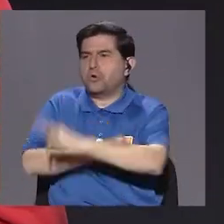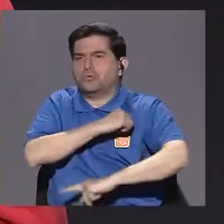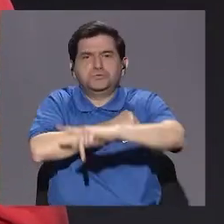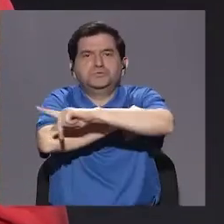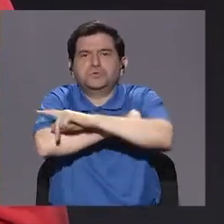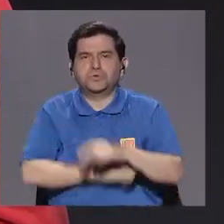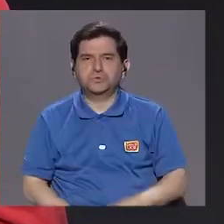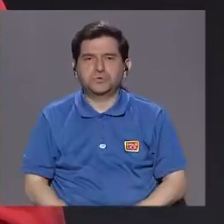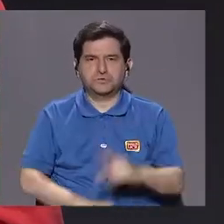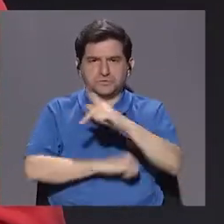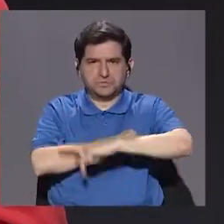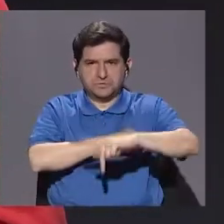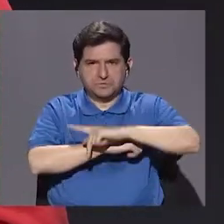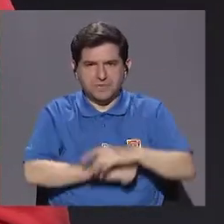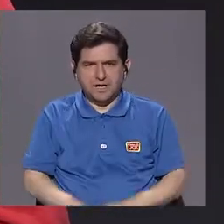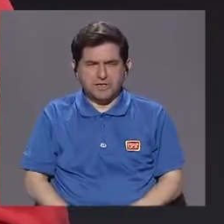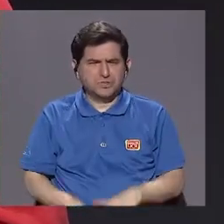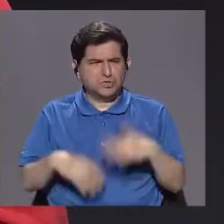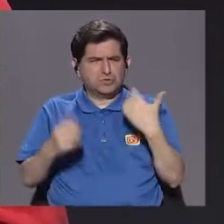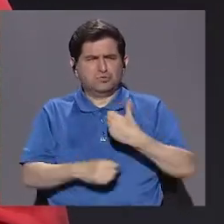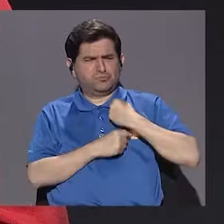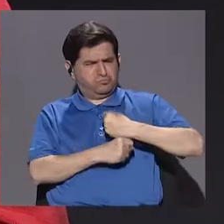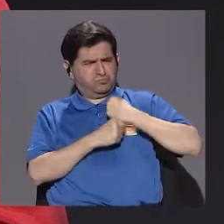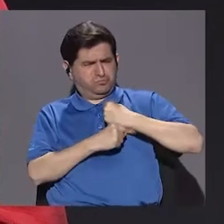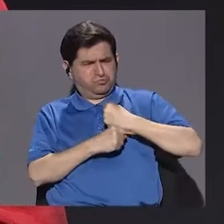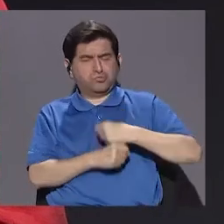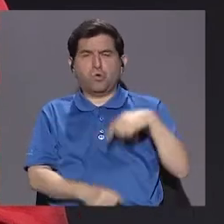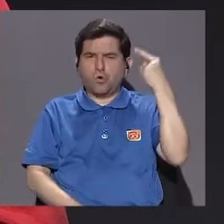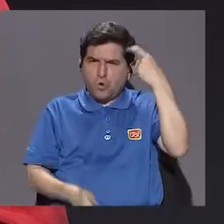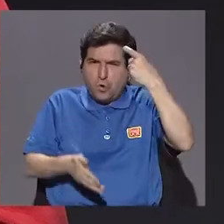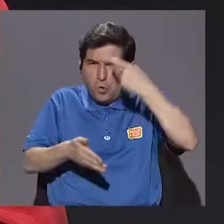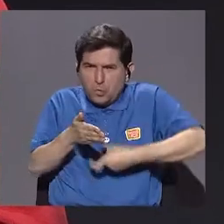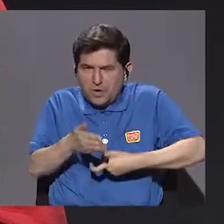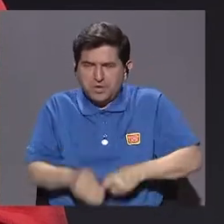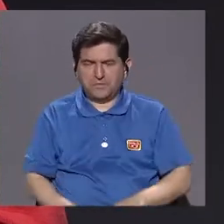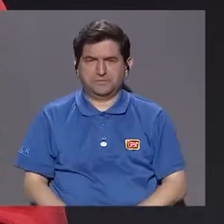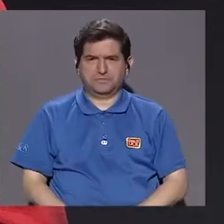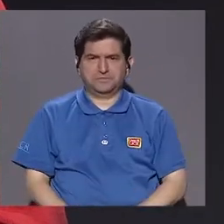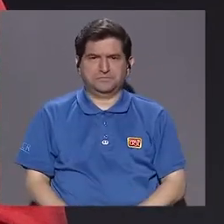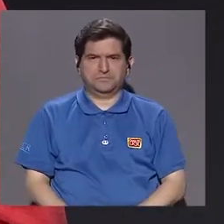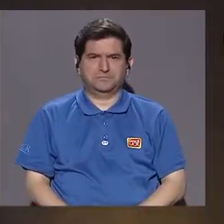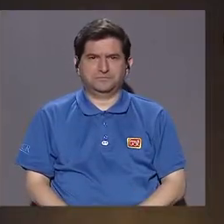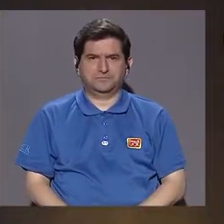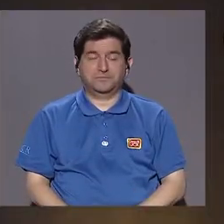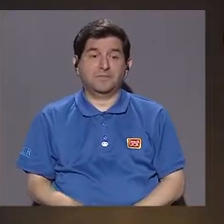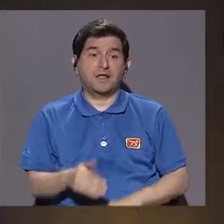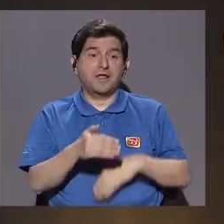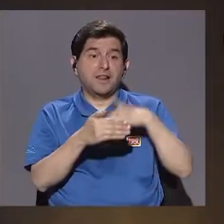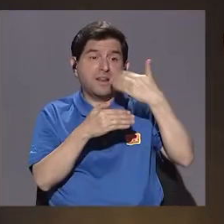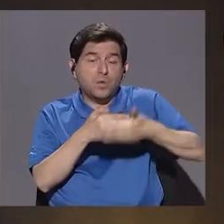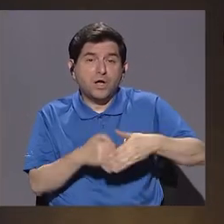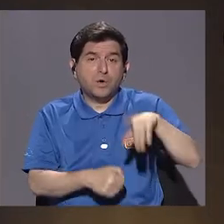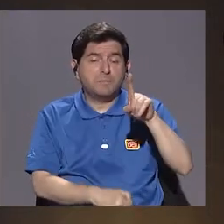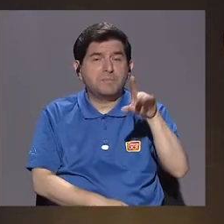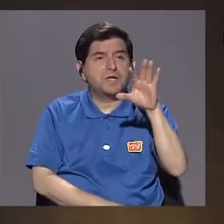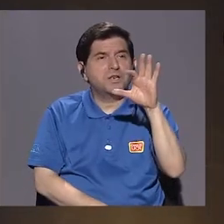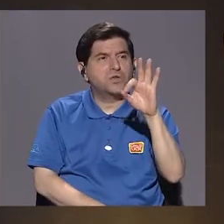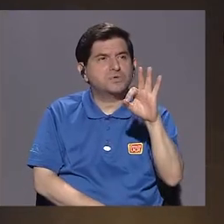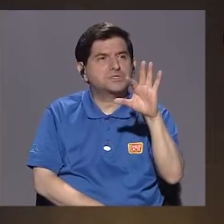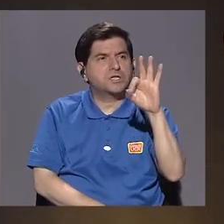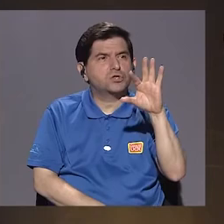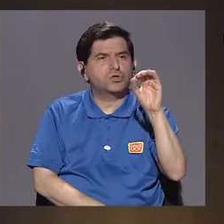eran países altamente militarizado son dictaduras son gobiernos autoritarios después de